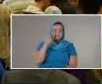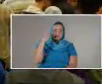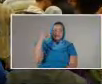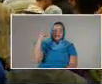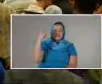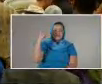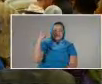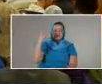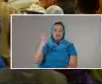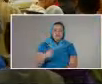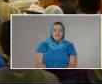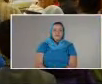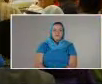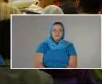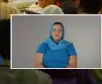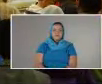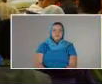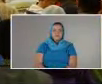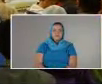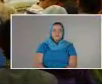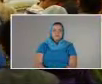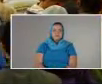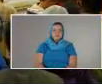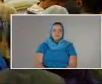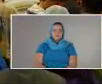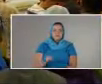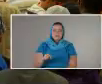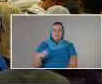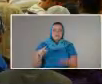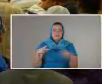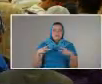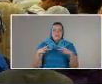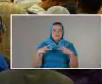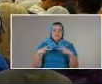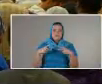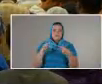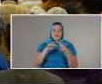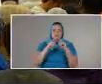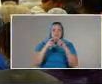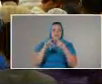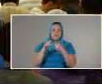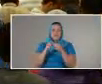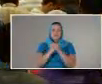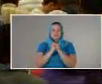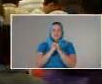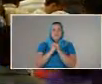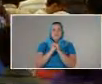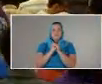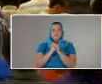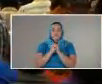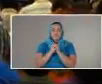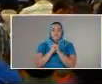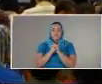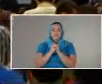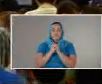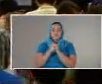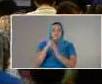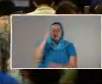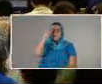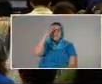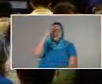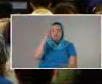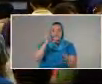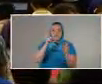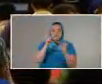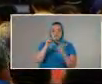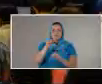Antes de quedar despedidos, hermanos, aquí hay varias peticiones de oración. Sabemos que algunas de ellas ya